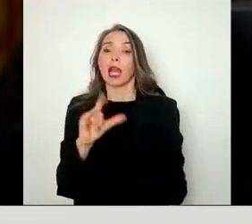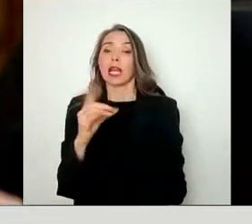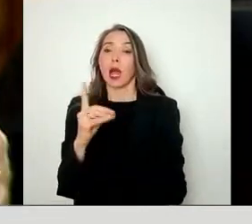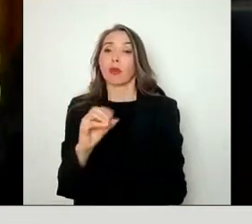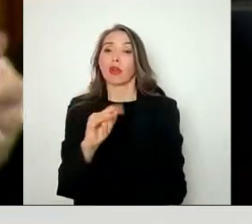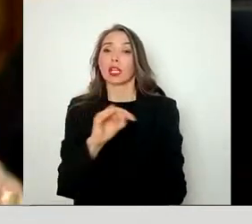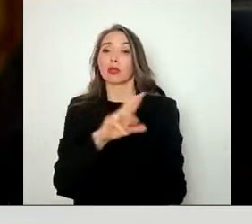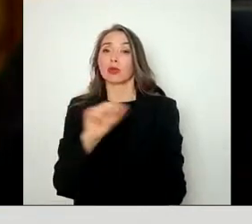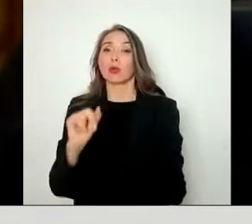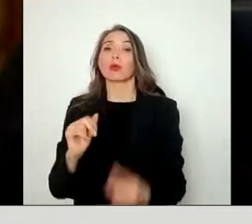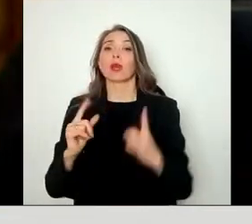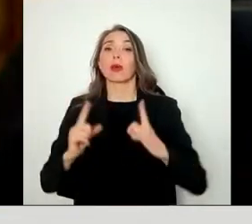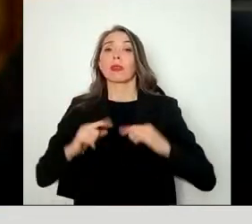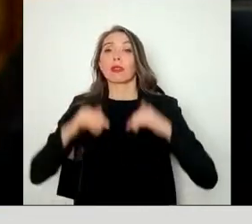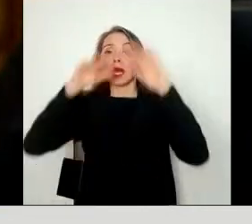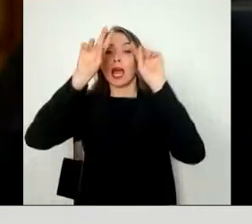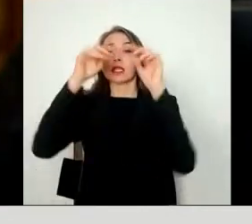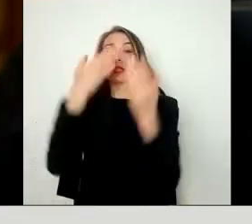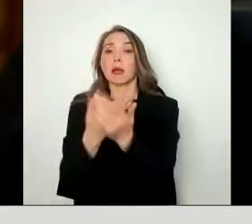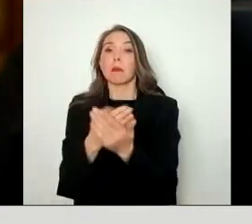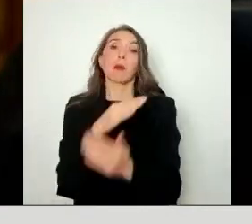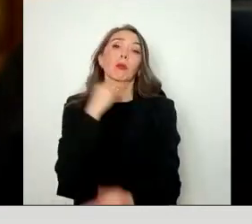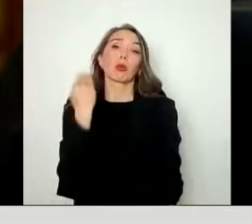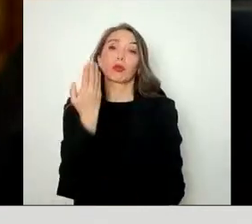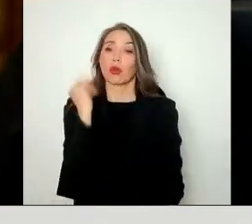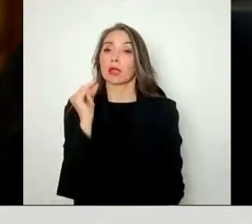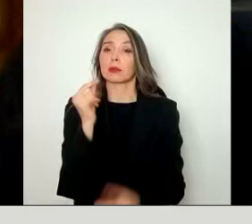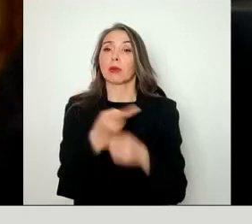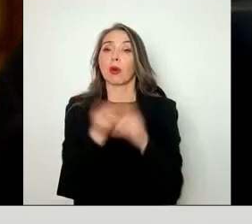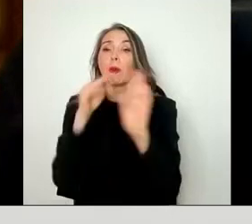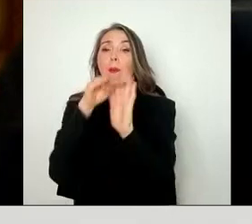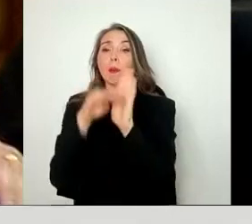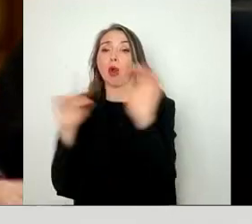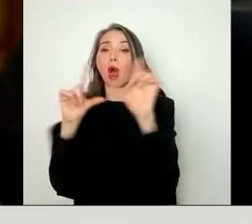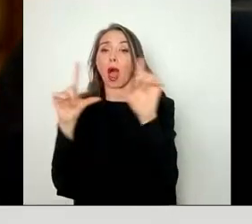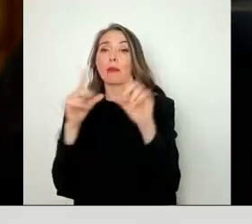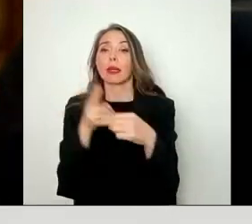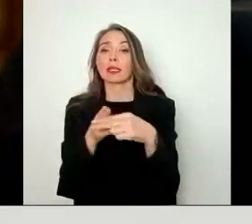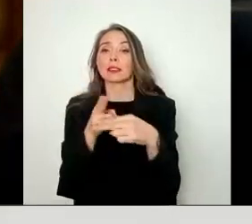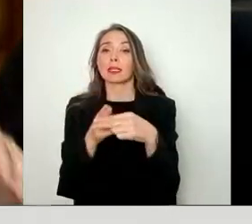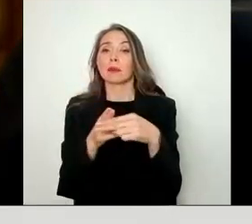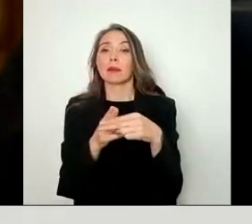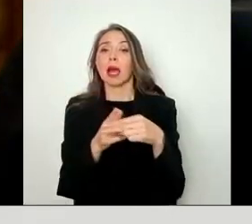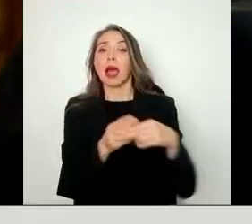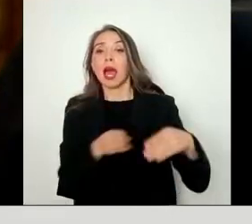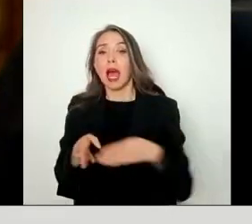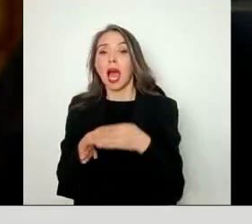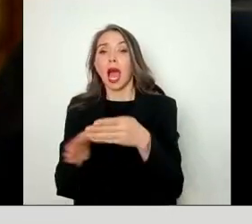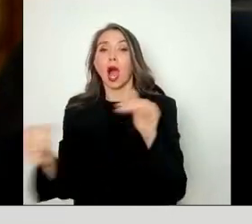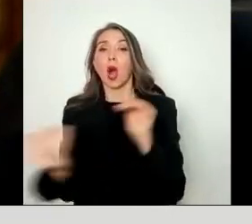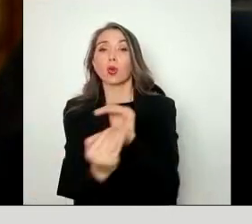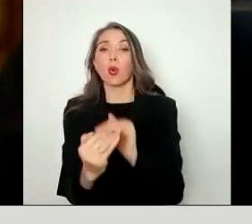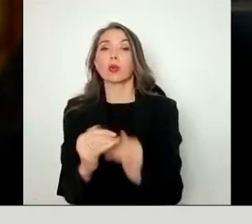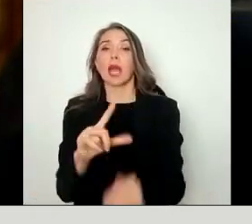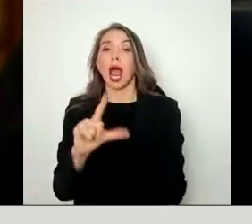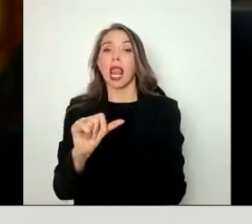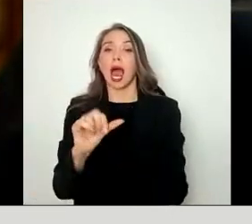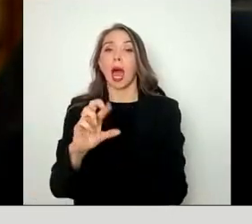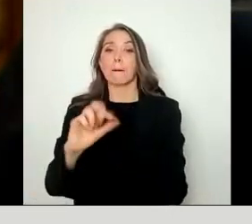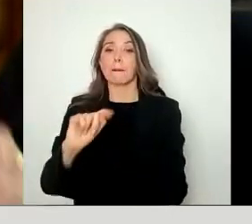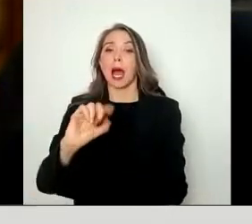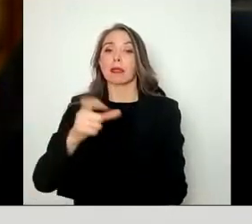en un programa que se lanzó hace poquitito que se llama la ruta de la Patagonia y que evidencia efectivamente que falta